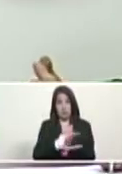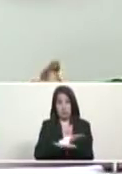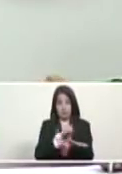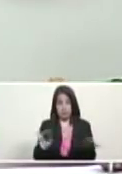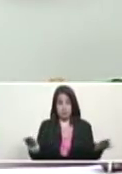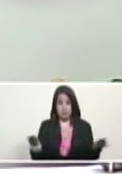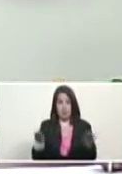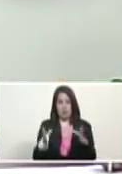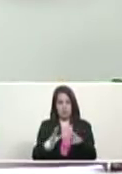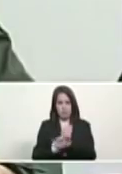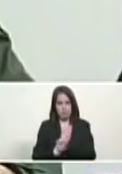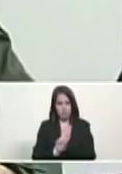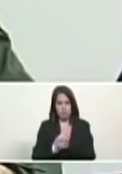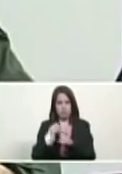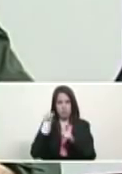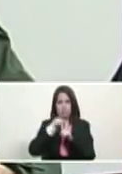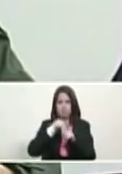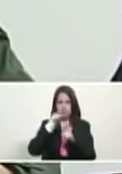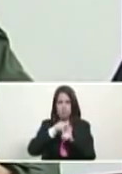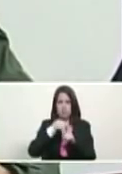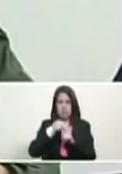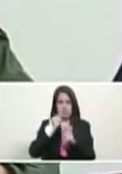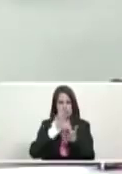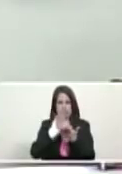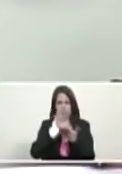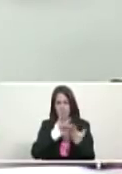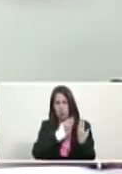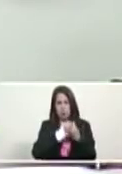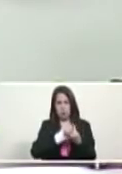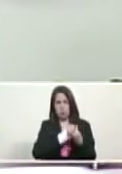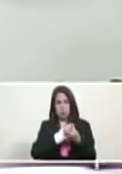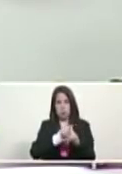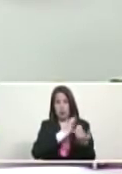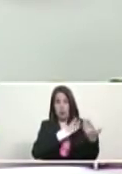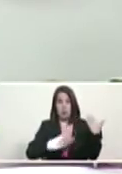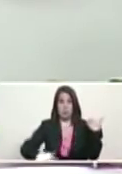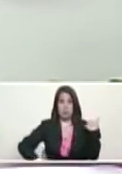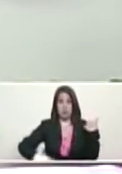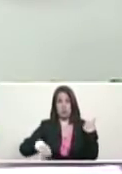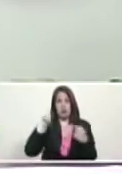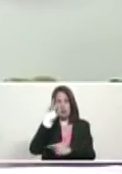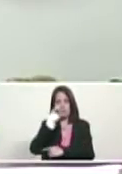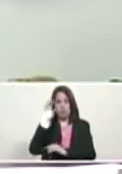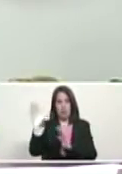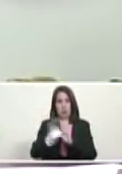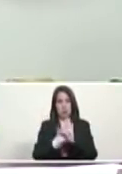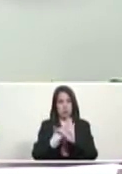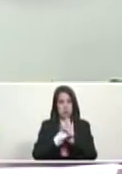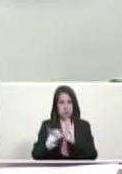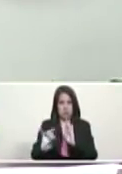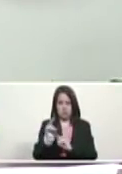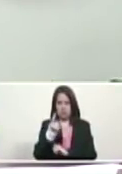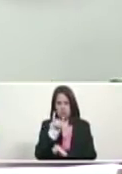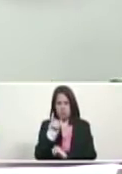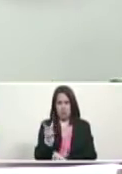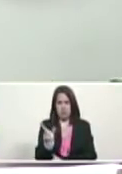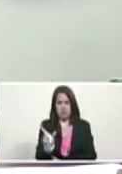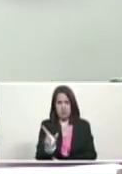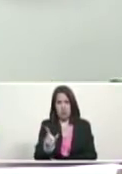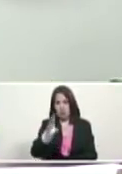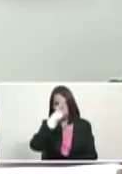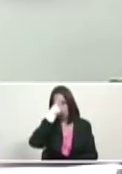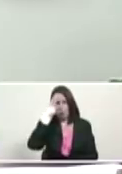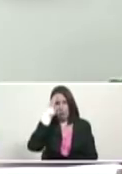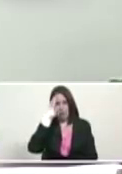lucha permanente, presidente de la Asamblea Constituyente y primer vicepresidente del PSUV, Diosdado